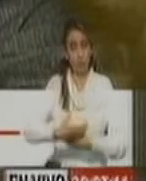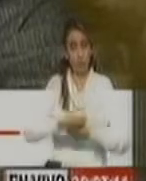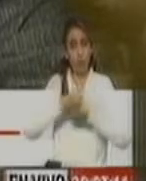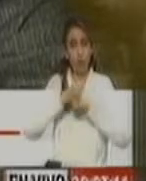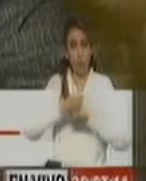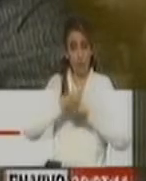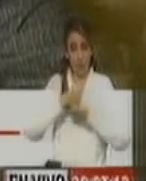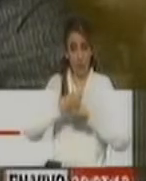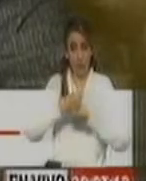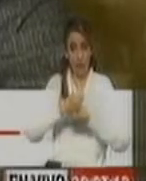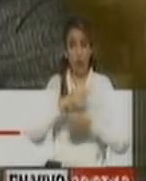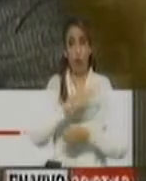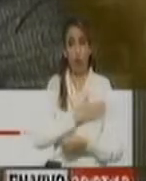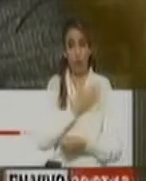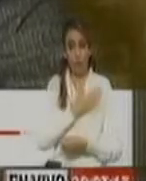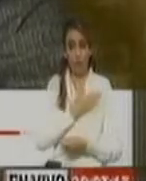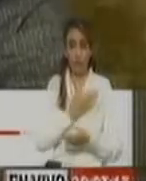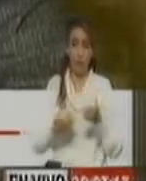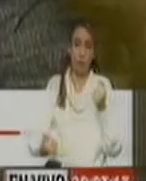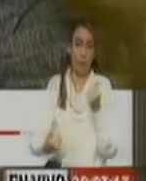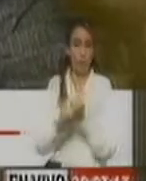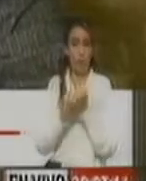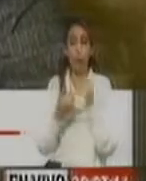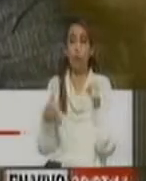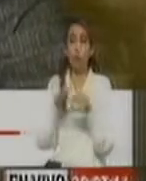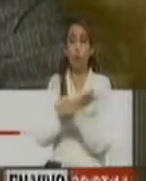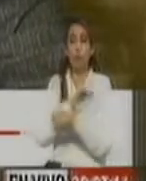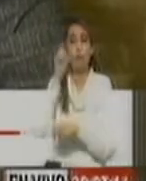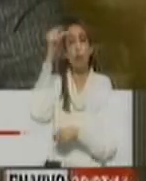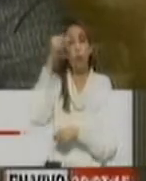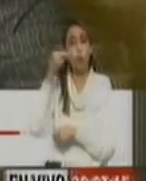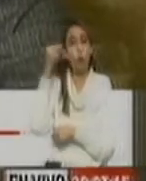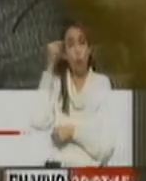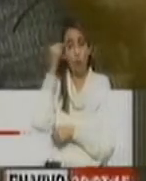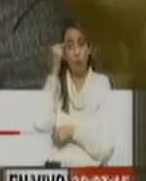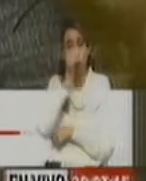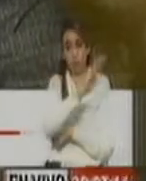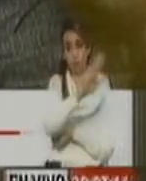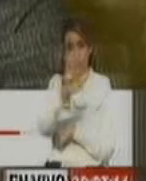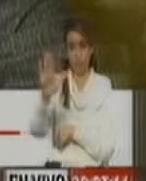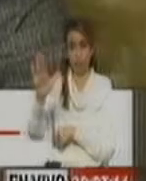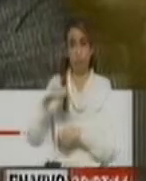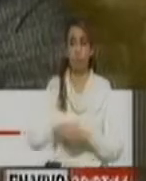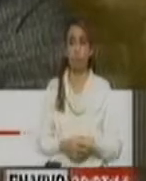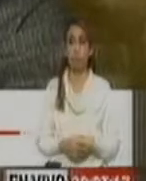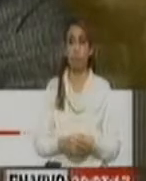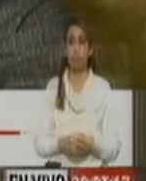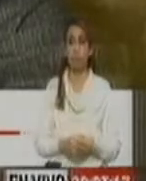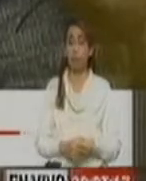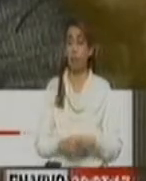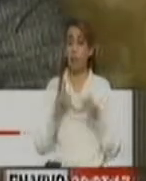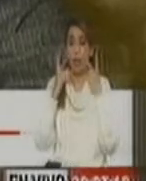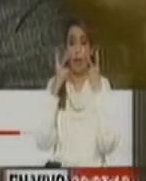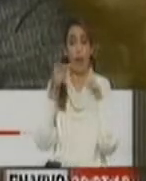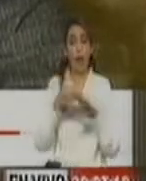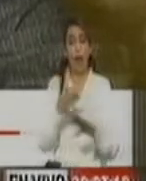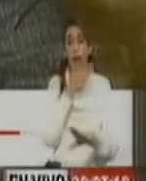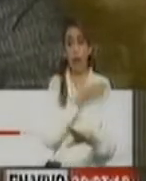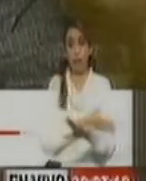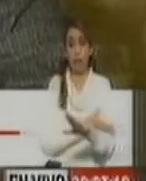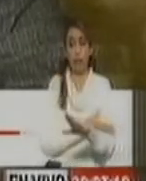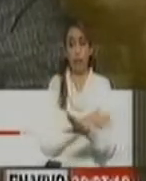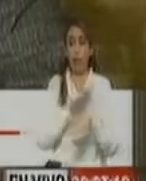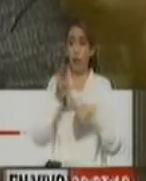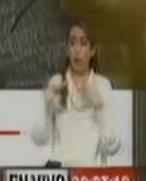prefectas, que cuentan con el apoyo total de su gobierno. Es su gobierno. Como lo hemos hecho desde el primer día de esta gestión,